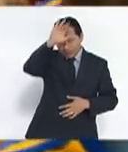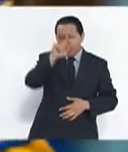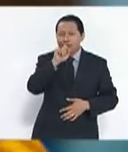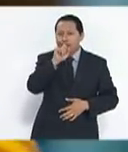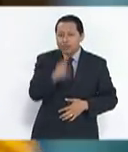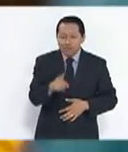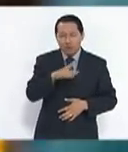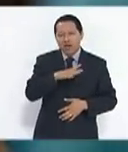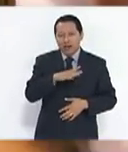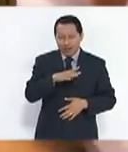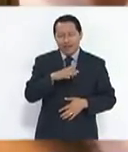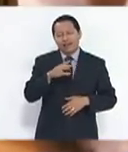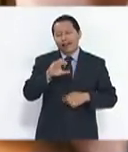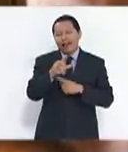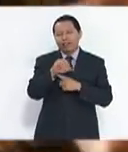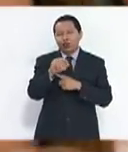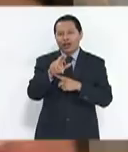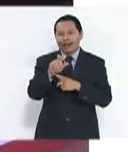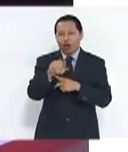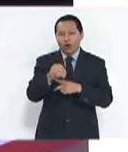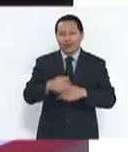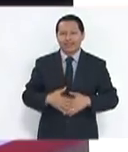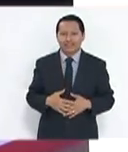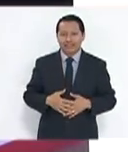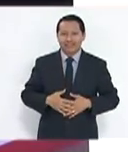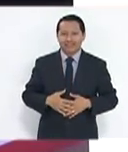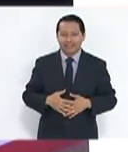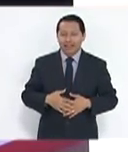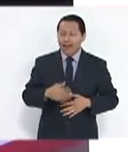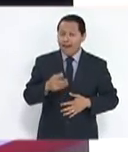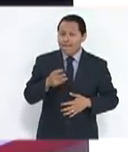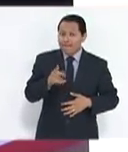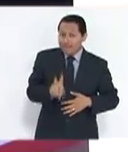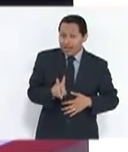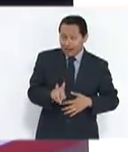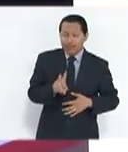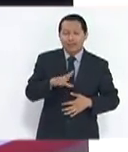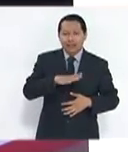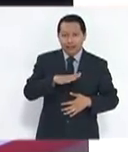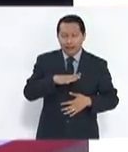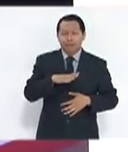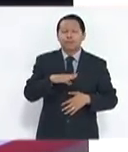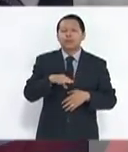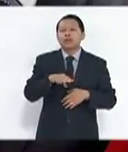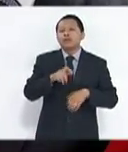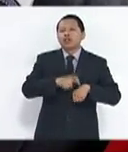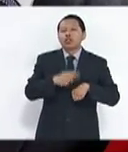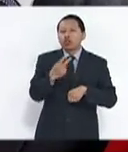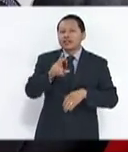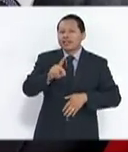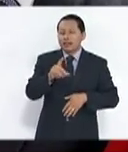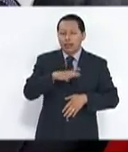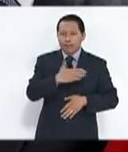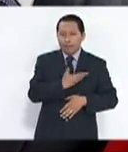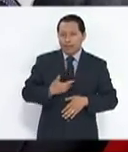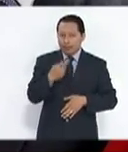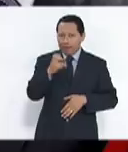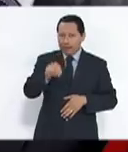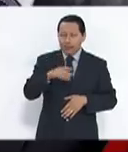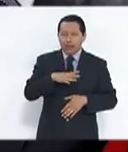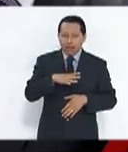una edición más del Clásico Regio. Y este viernes a las 14:30 horas, el presidente Enrique Peña Nieto asistirá